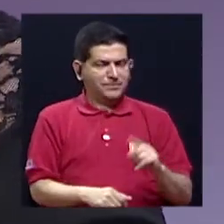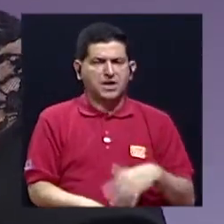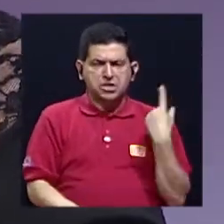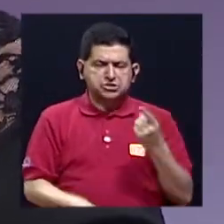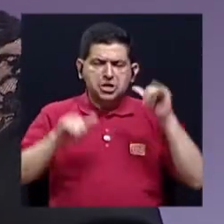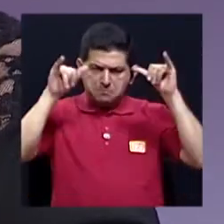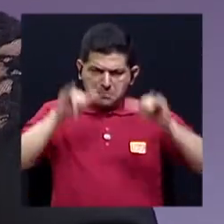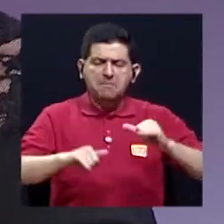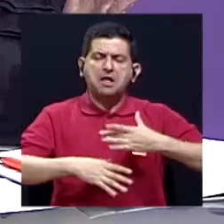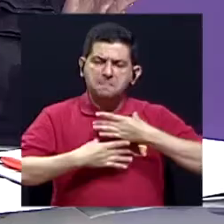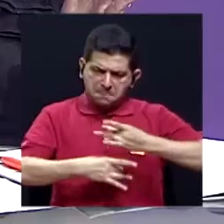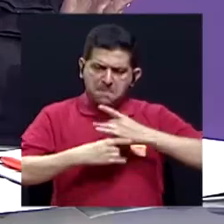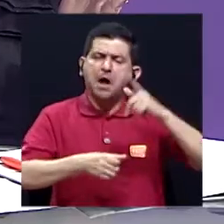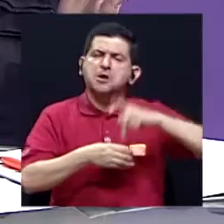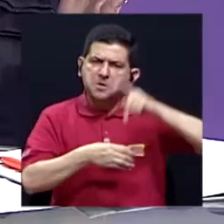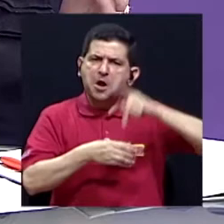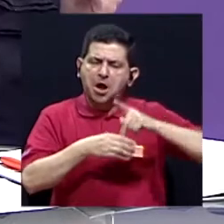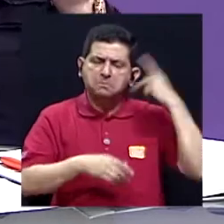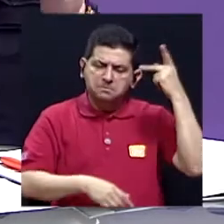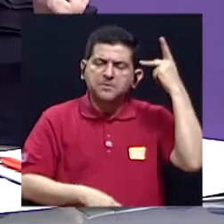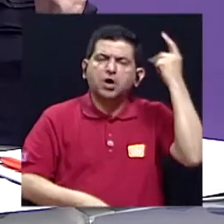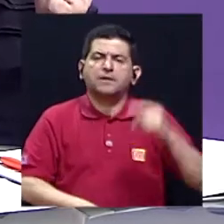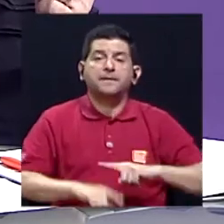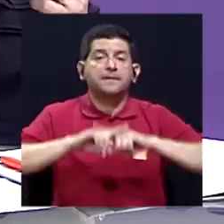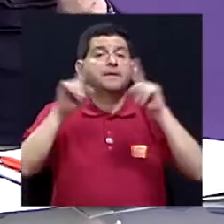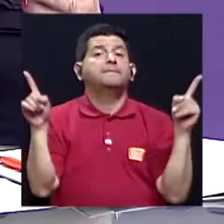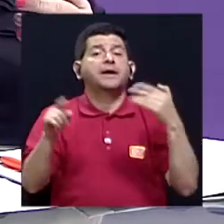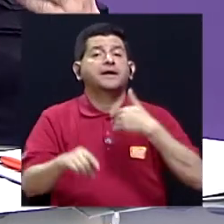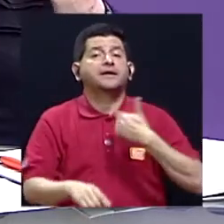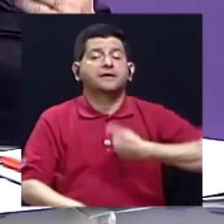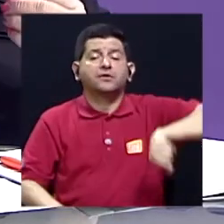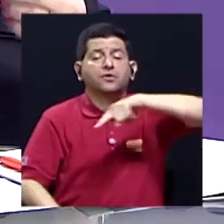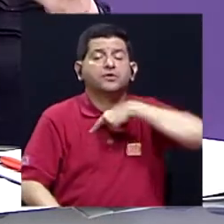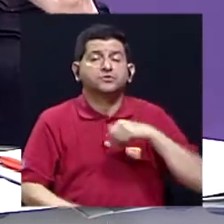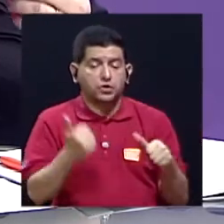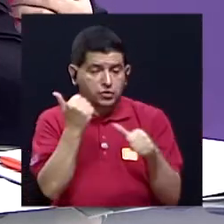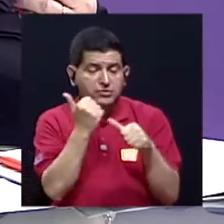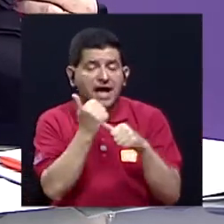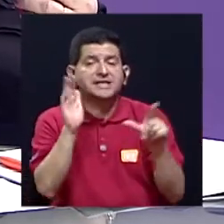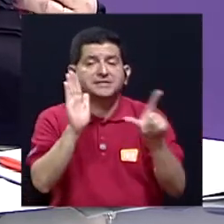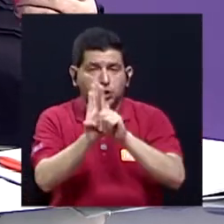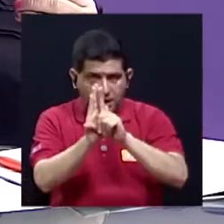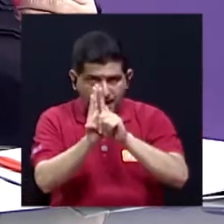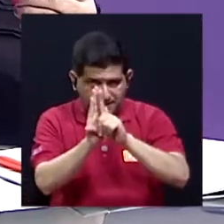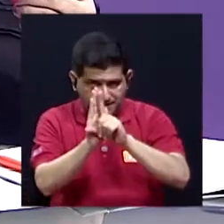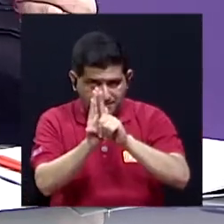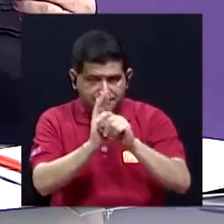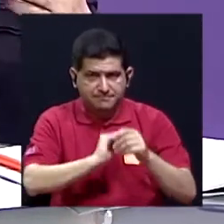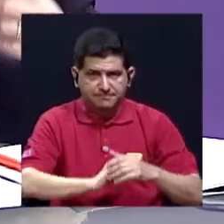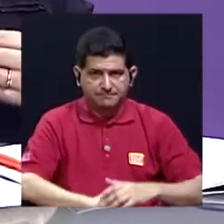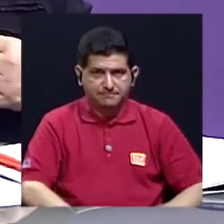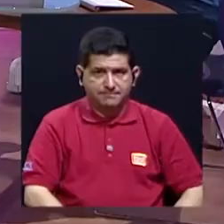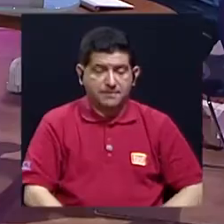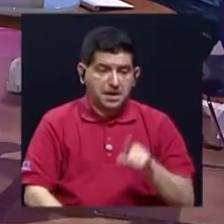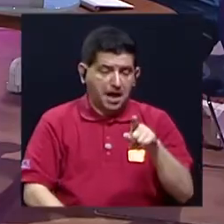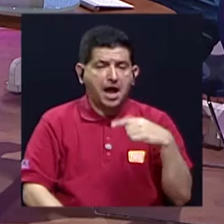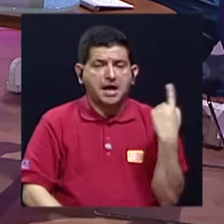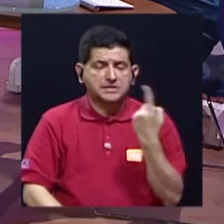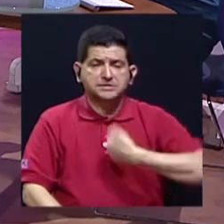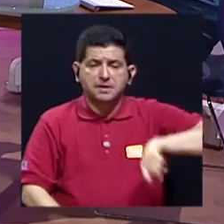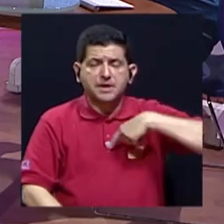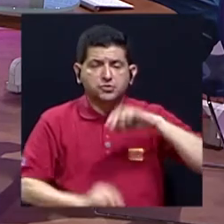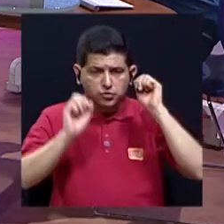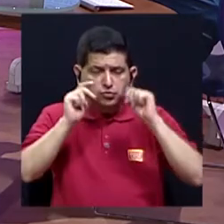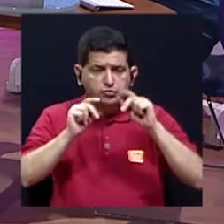se mantengan con el interés de participar en la política. Pero tenemos una asesoría legal, ¿verdad?, a disposición de